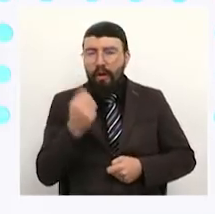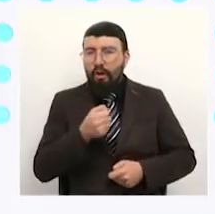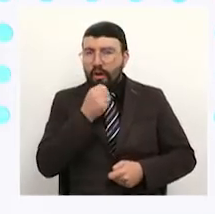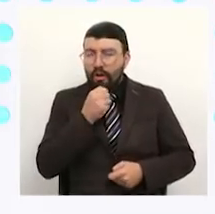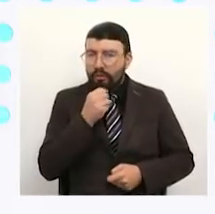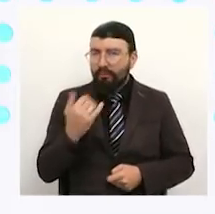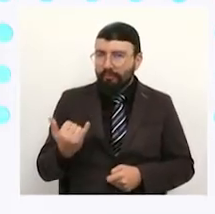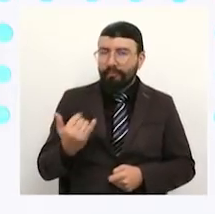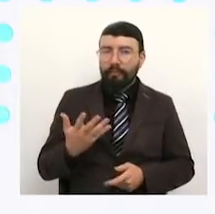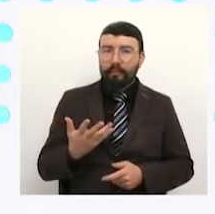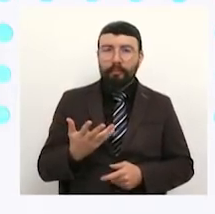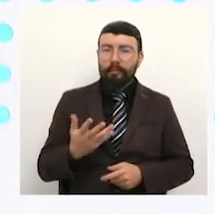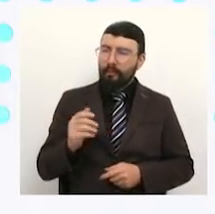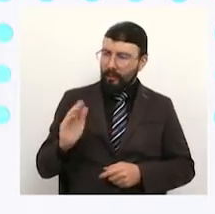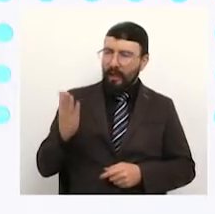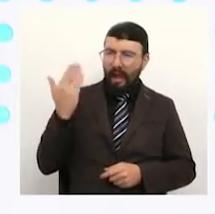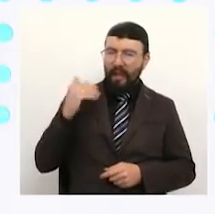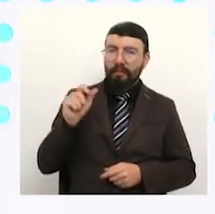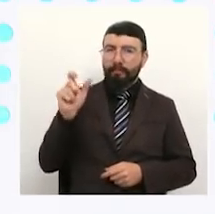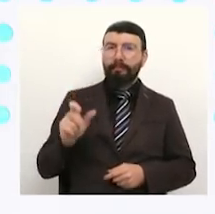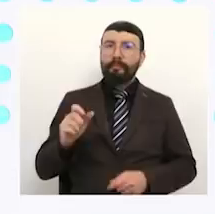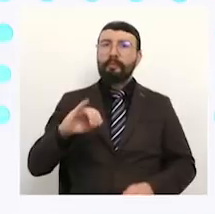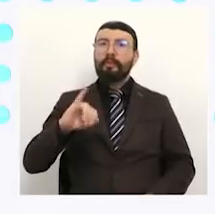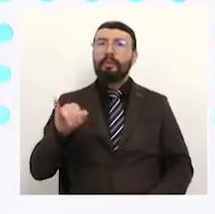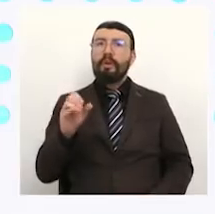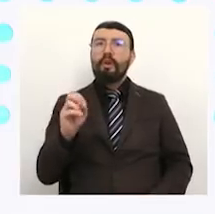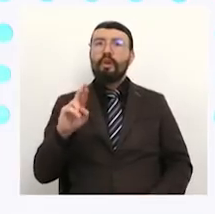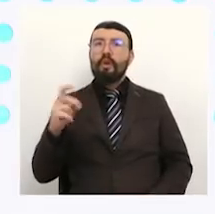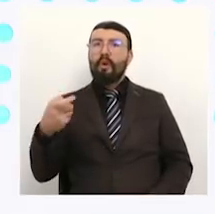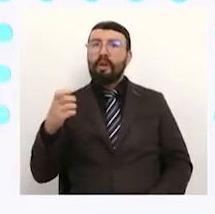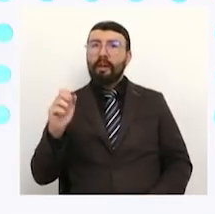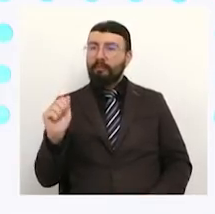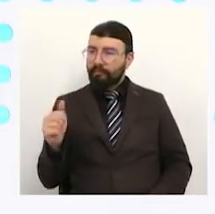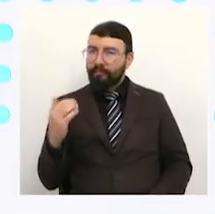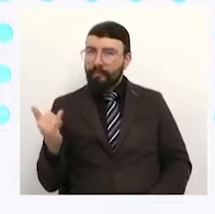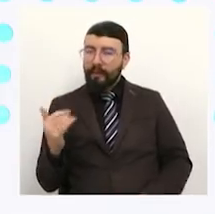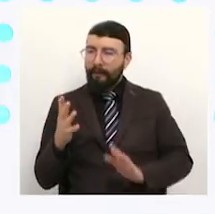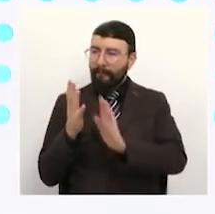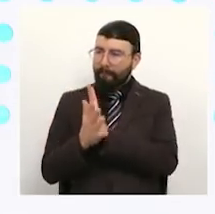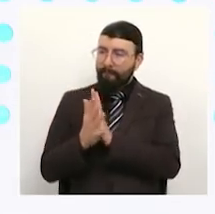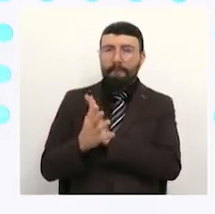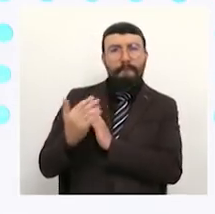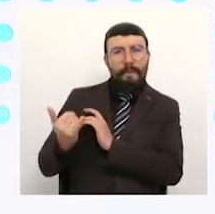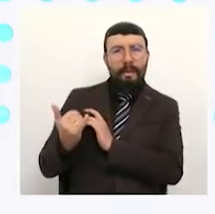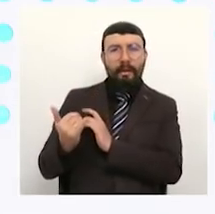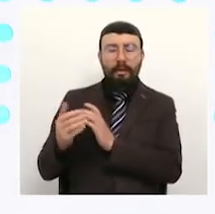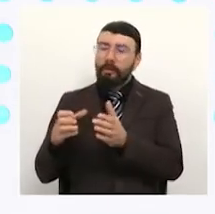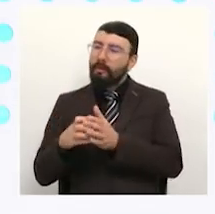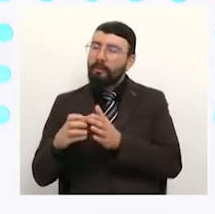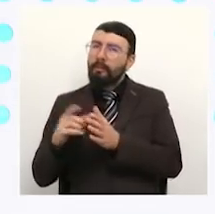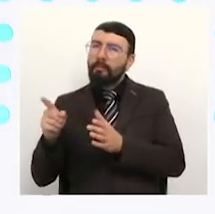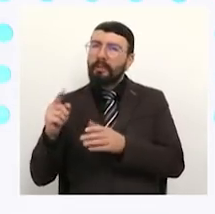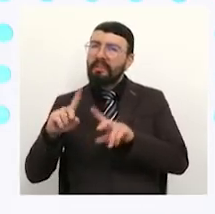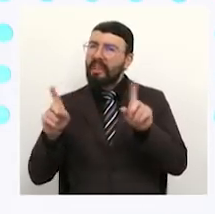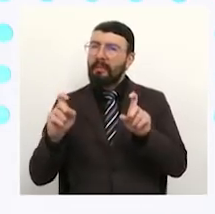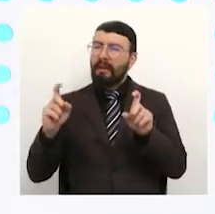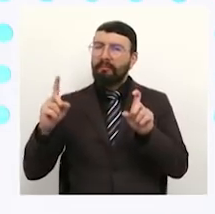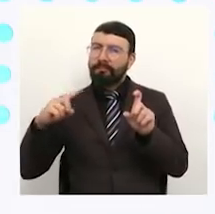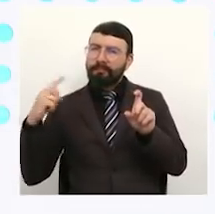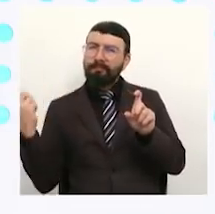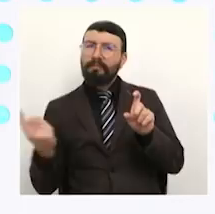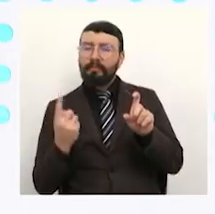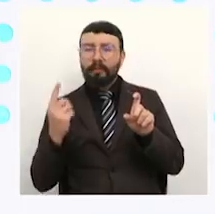organizar un poquitico es el programa hablábamos de que la importancia es más como hablar de lo general y saber